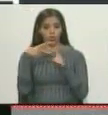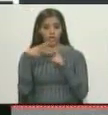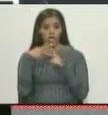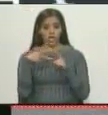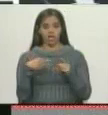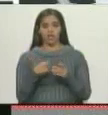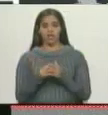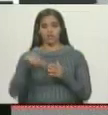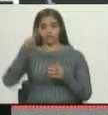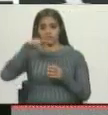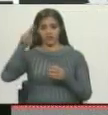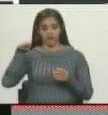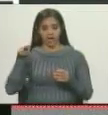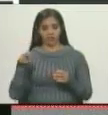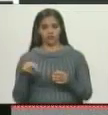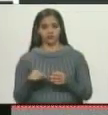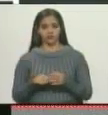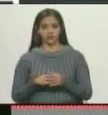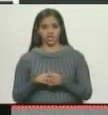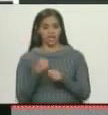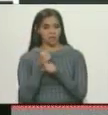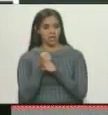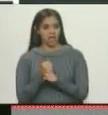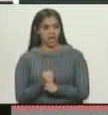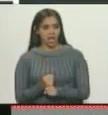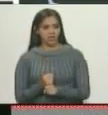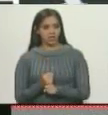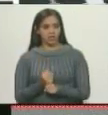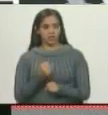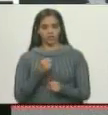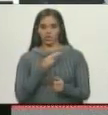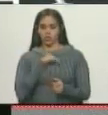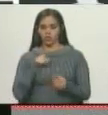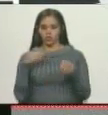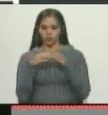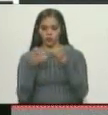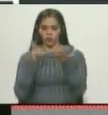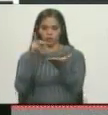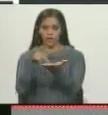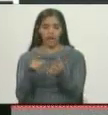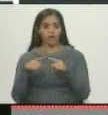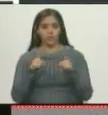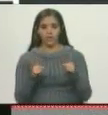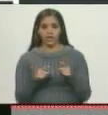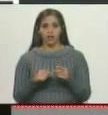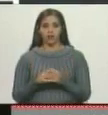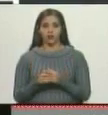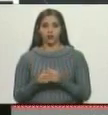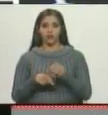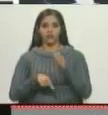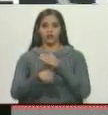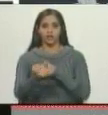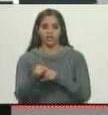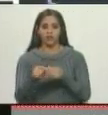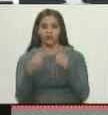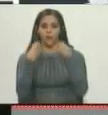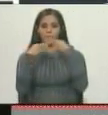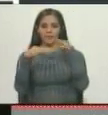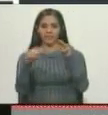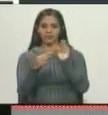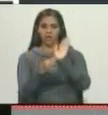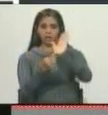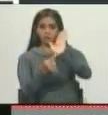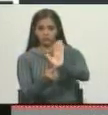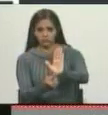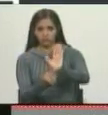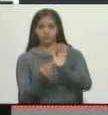Barbados, esperando que nuestra delegación llegara, pero lo que llegó fue un mensaje muy claro de